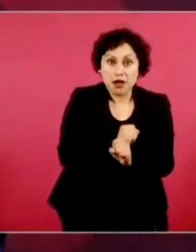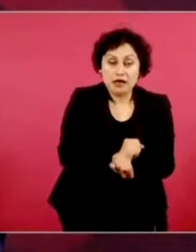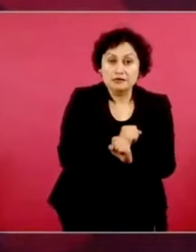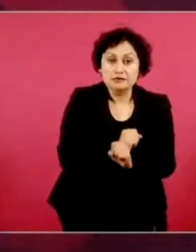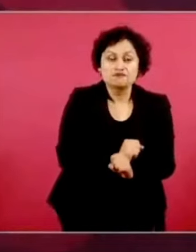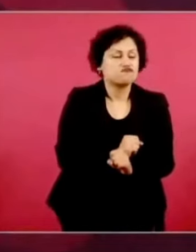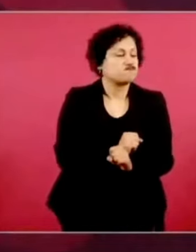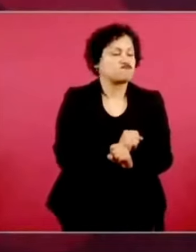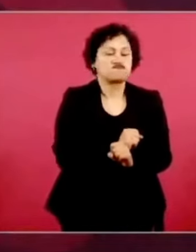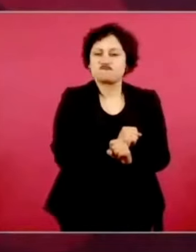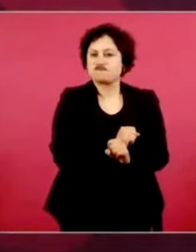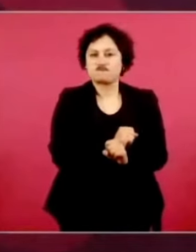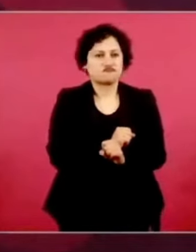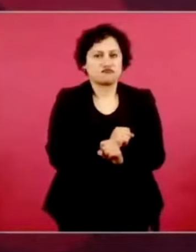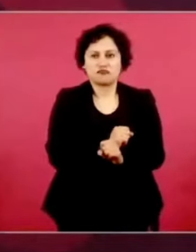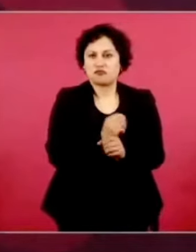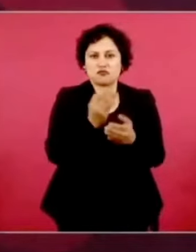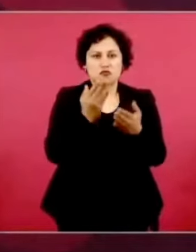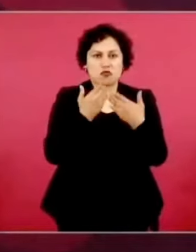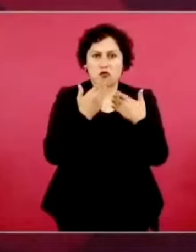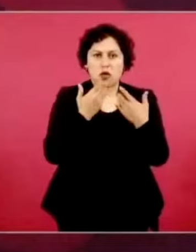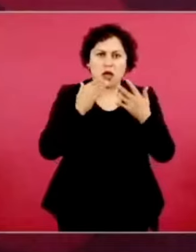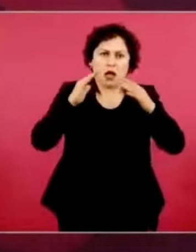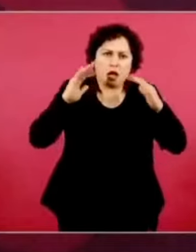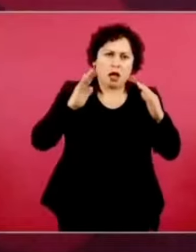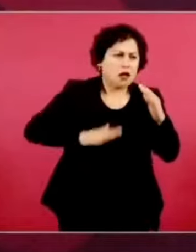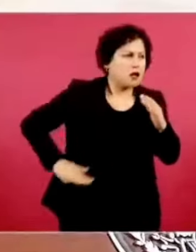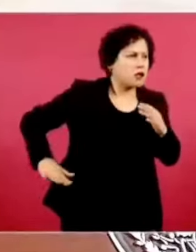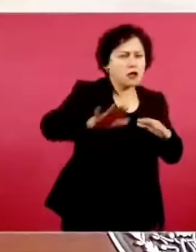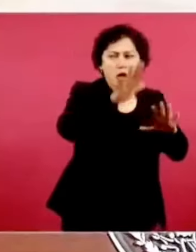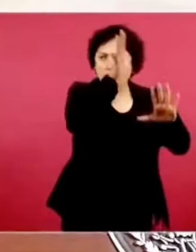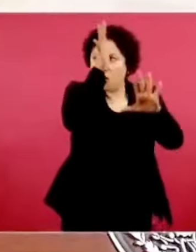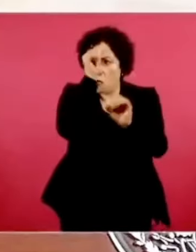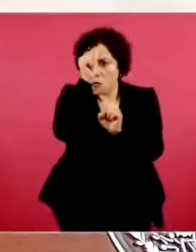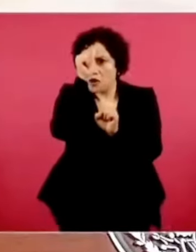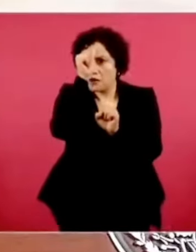Tenían la obligación de pagar ese tributo en especie